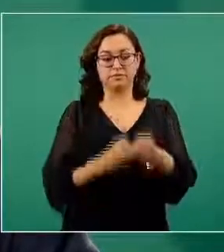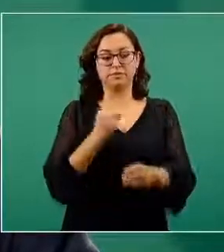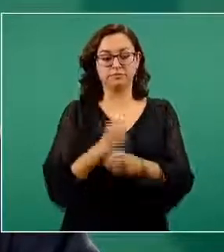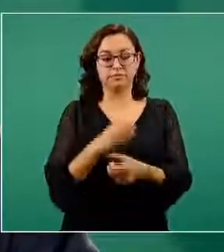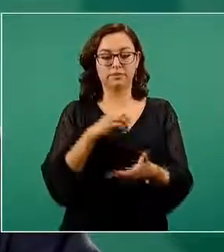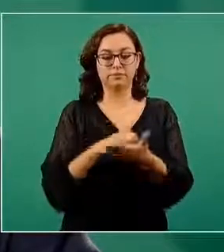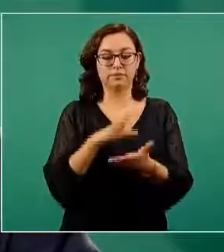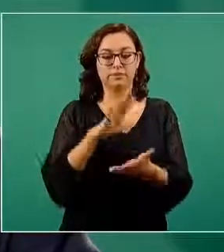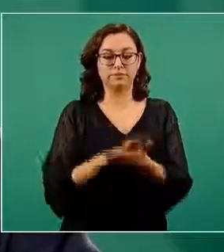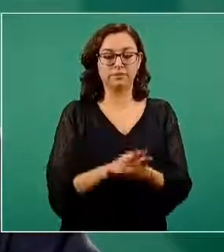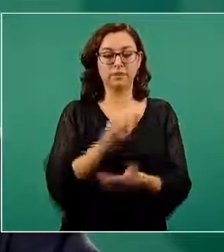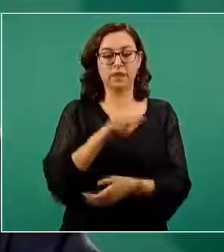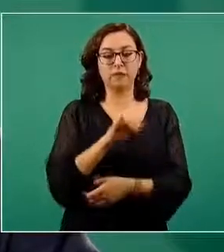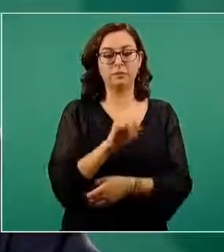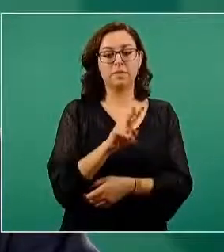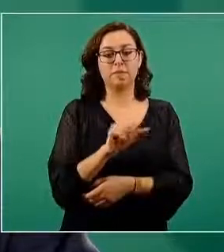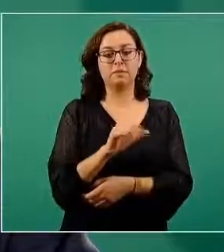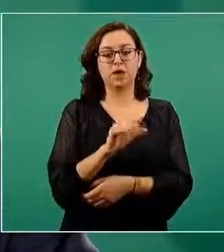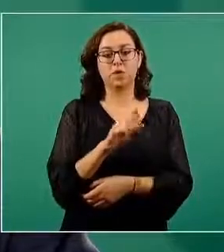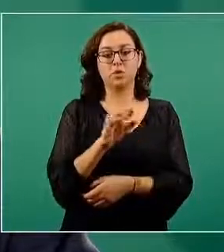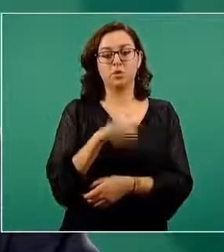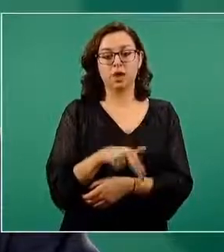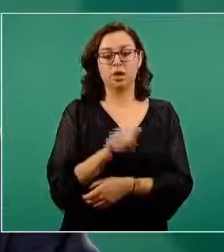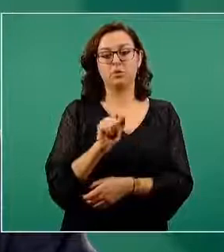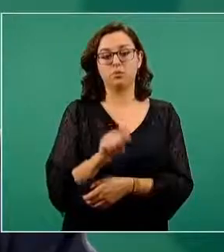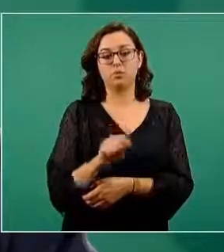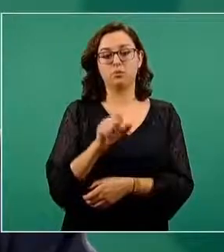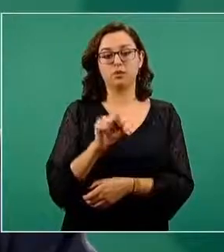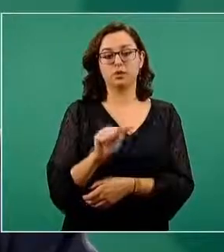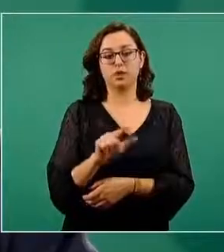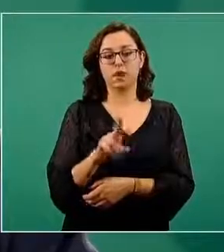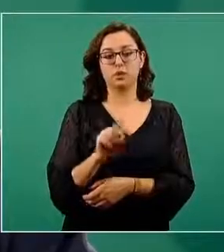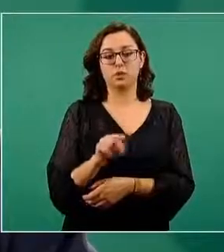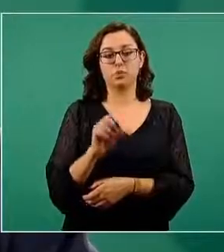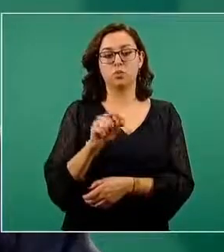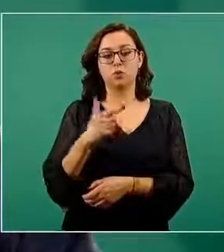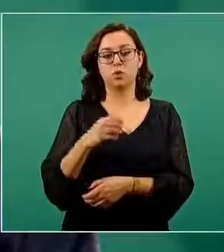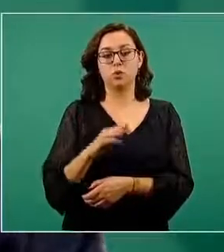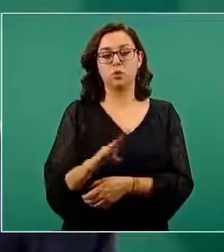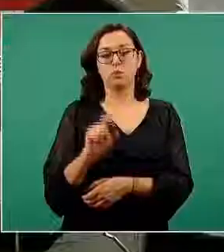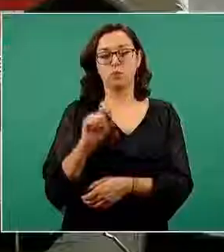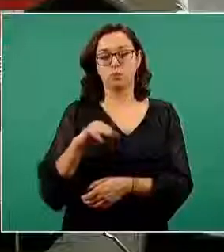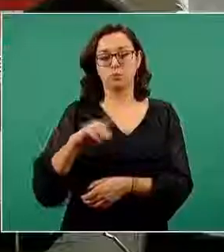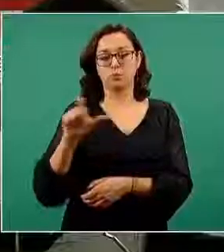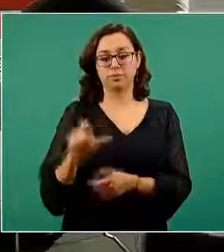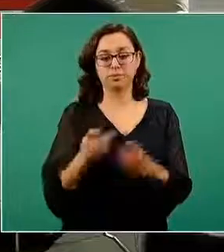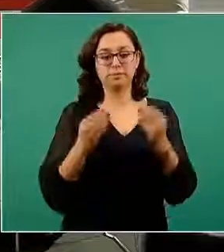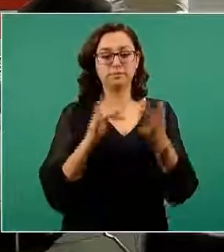regístrese en mivacuna.salud.gov.mx. Muchas gracias.